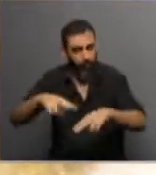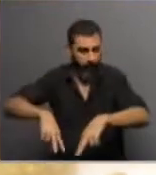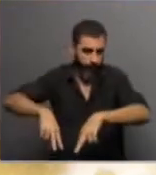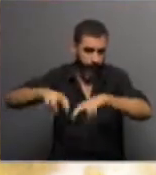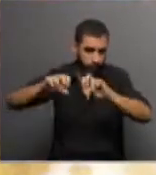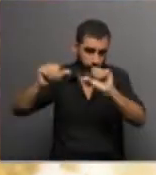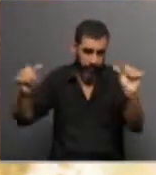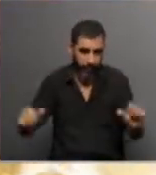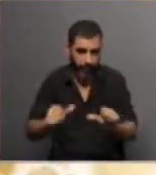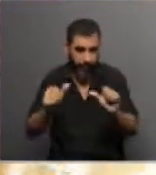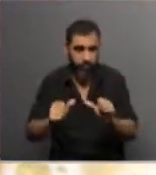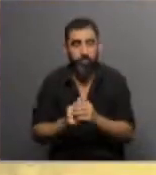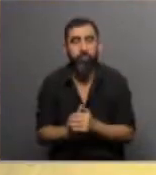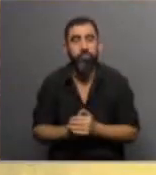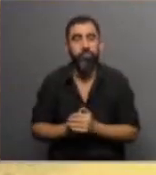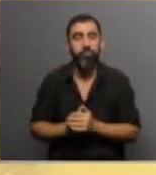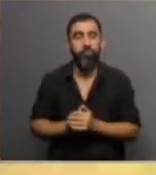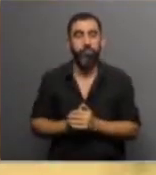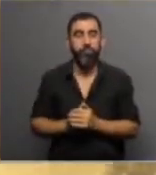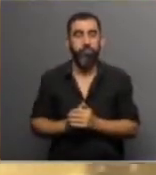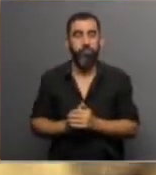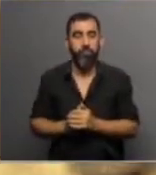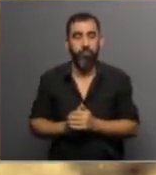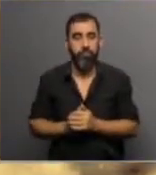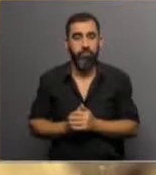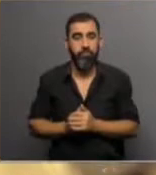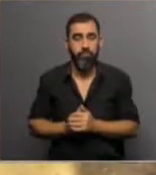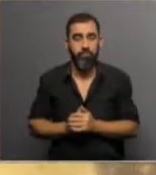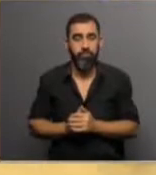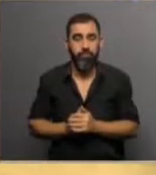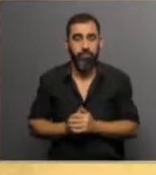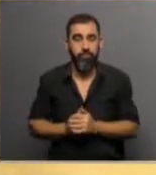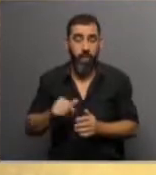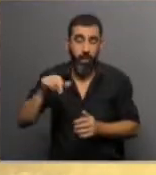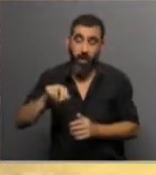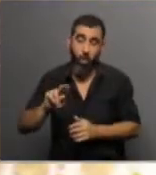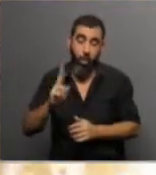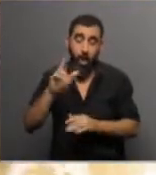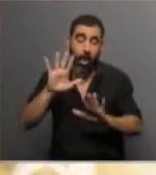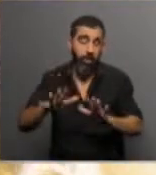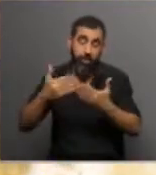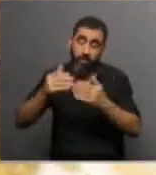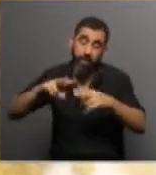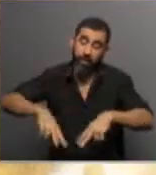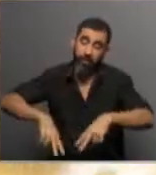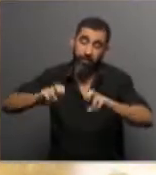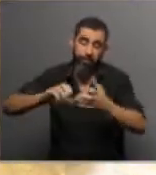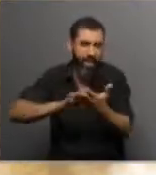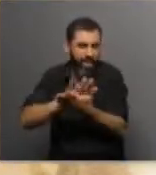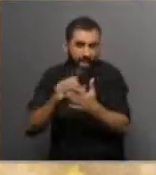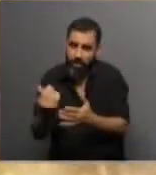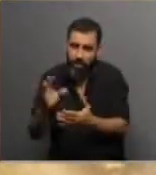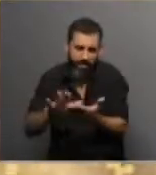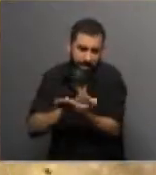hicimos prácticamente con muy poca financiación, como muchas veces se hace acá en Uruguay cuando arrancamos una línea nueva,